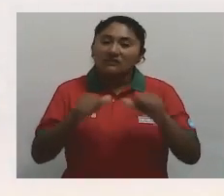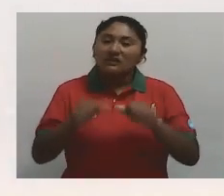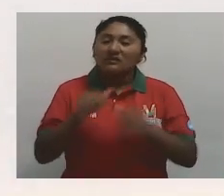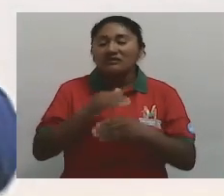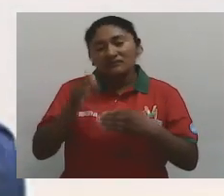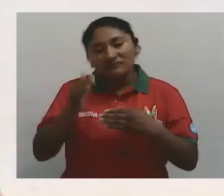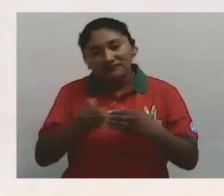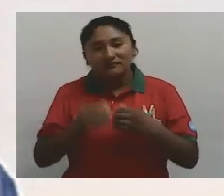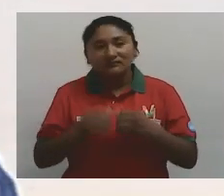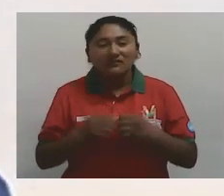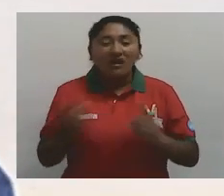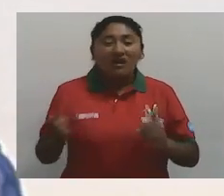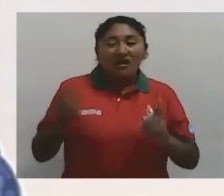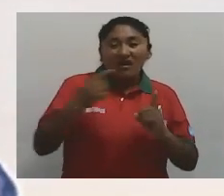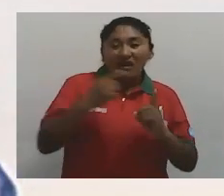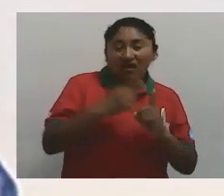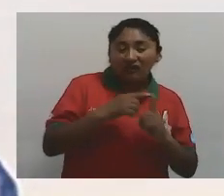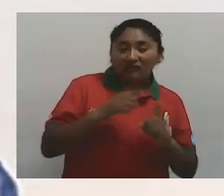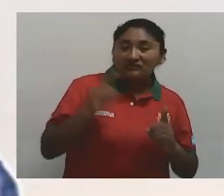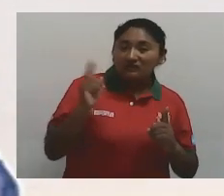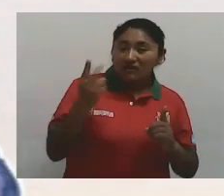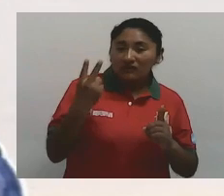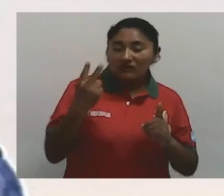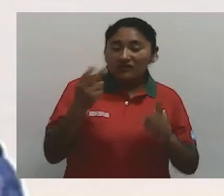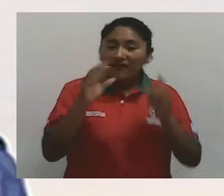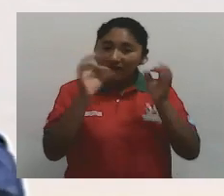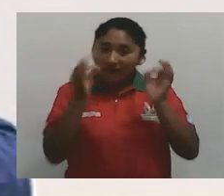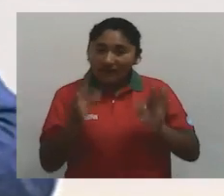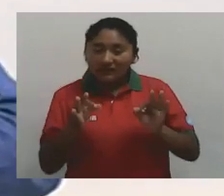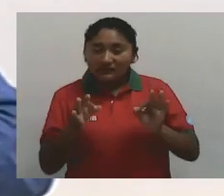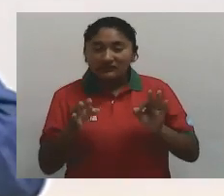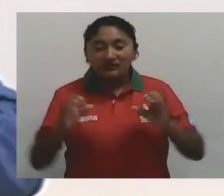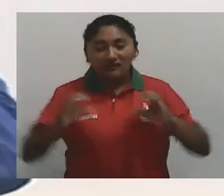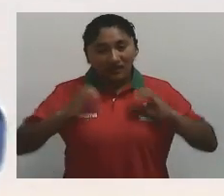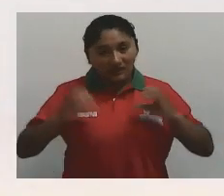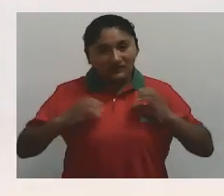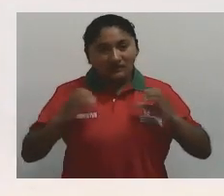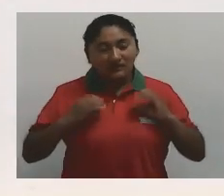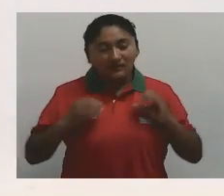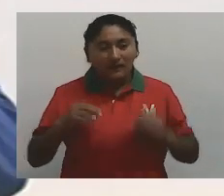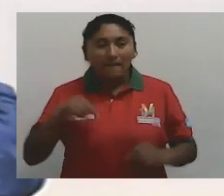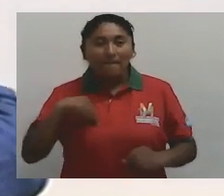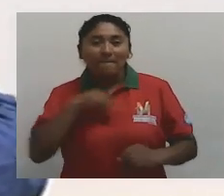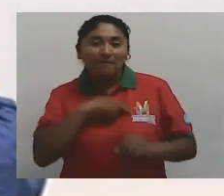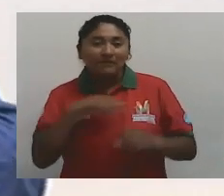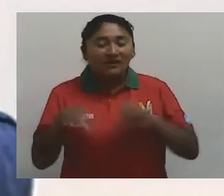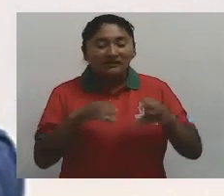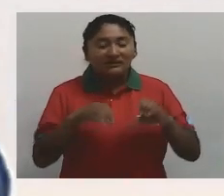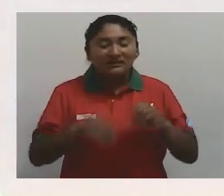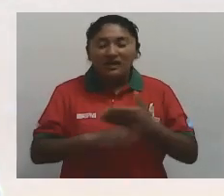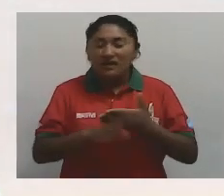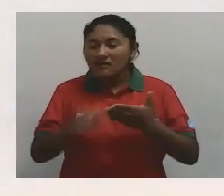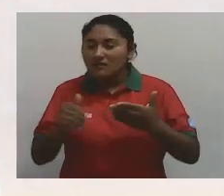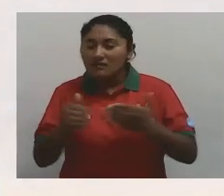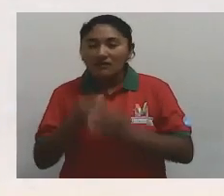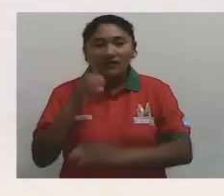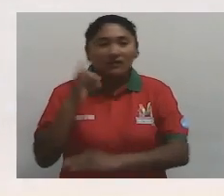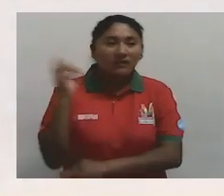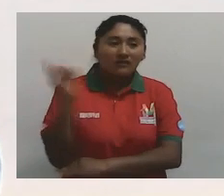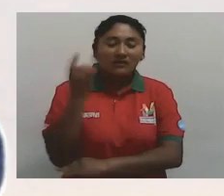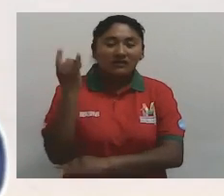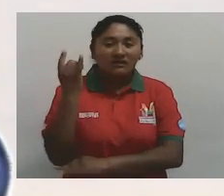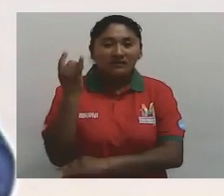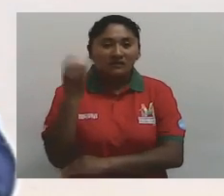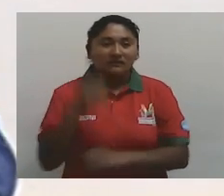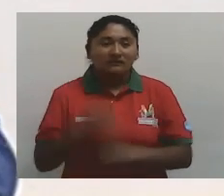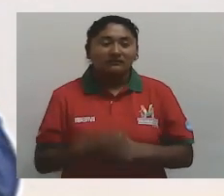que va a haber una segunda fase de capacitación que se va a realizar ya a nivel nacional, presencial, y vamos